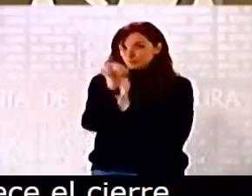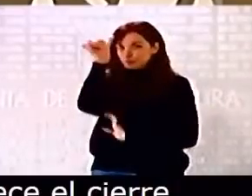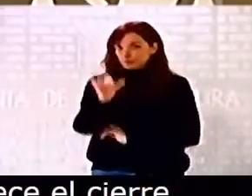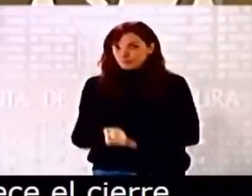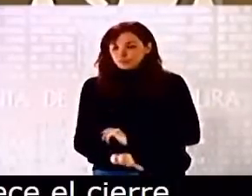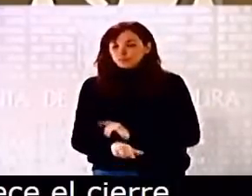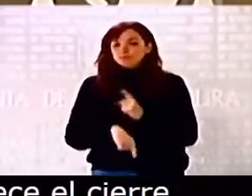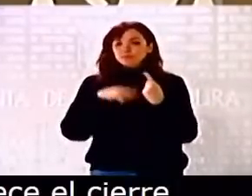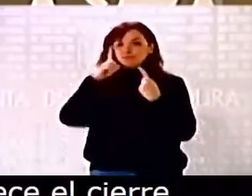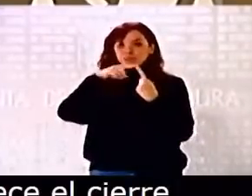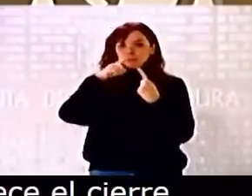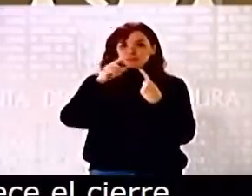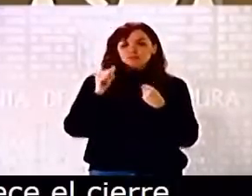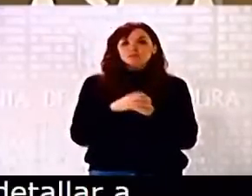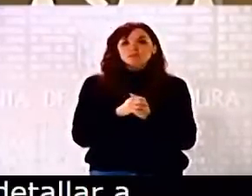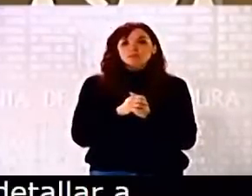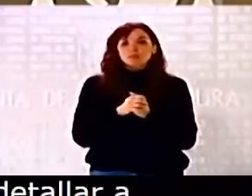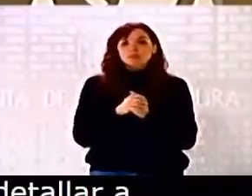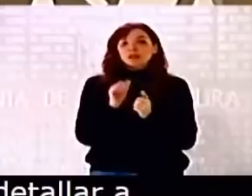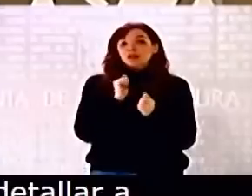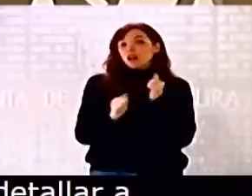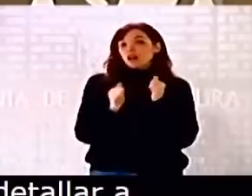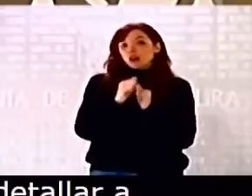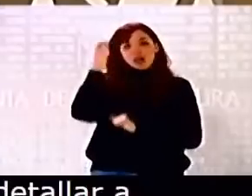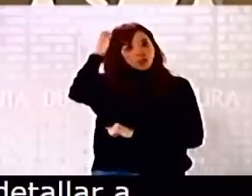continuación: Herrera del Duque,